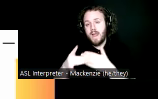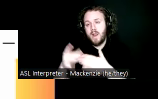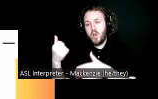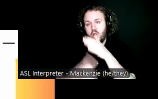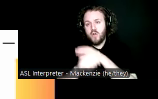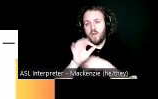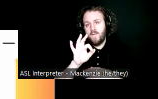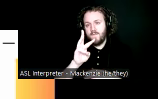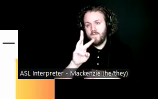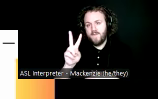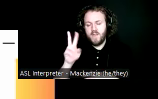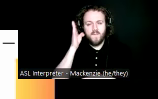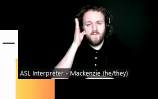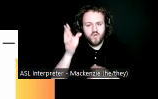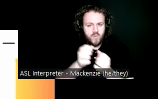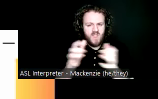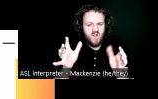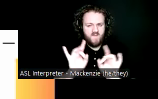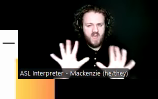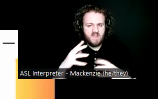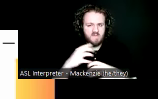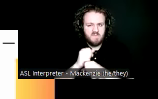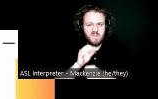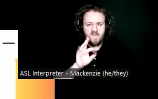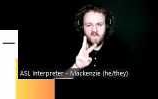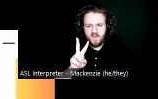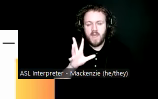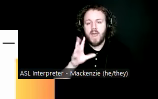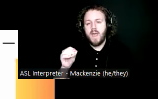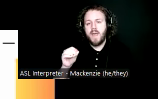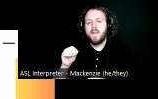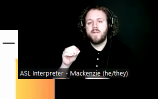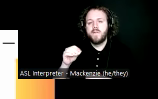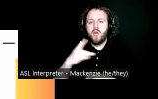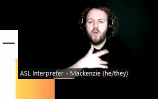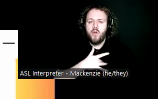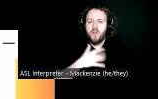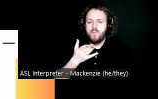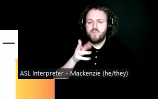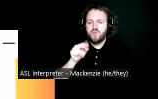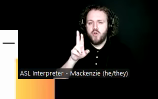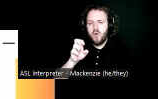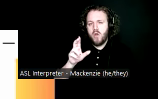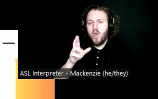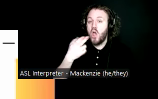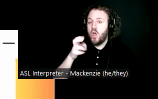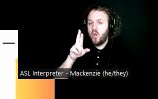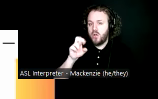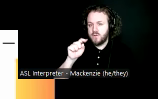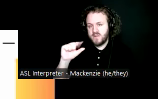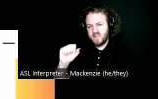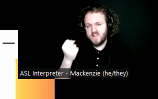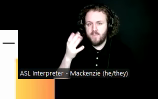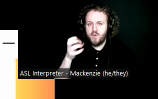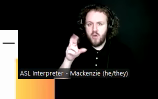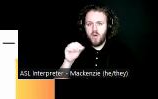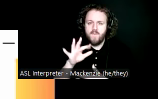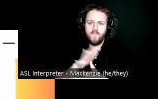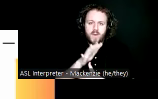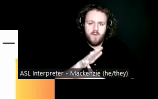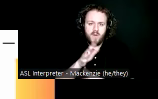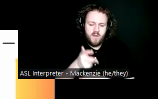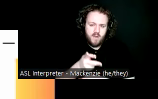presentando esta presentación, mi colega Kate y yo de Health Partners on IPV Plus Exploitation, somos de